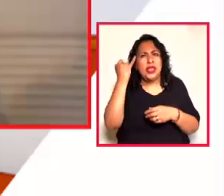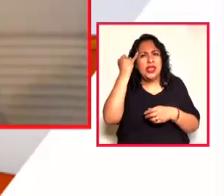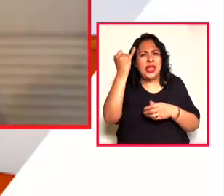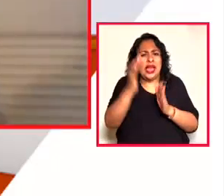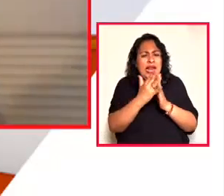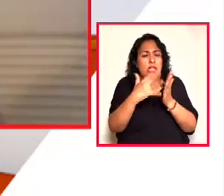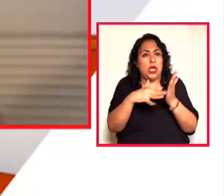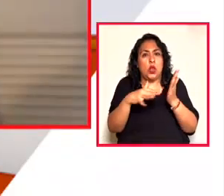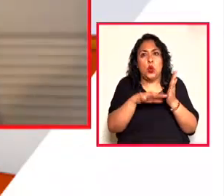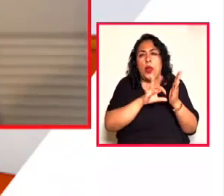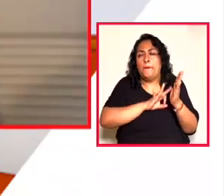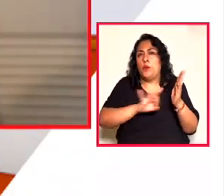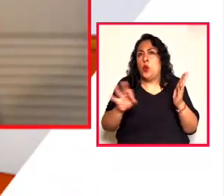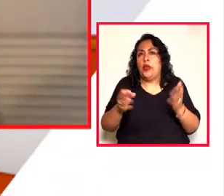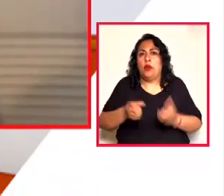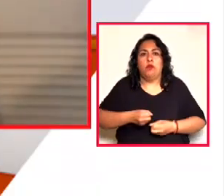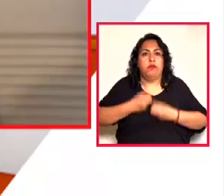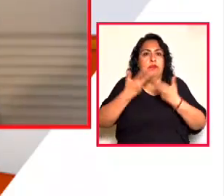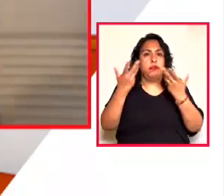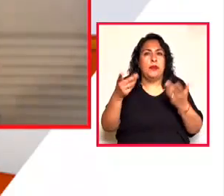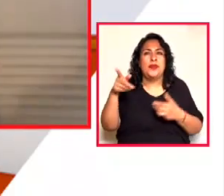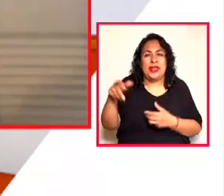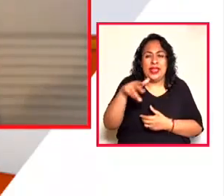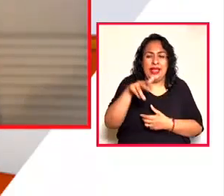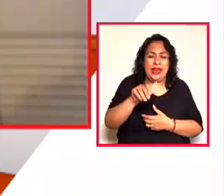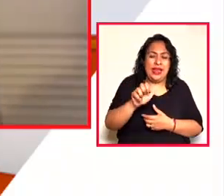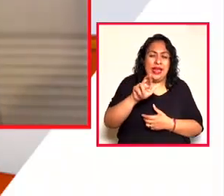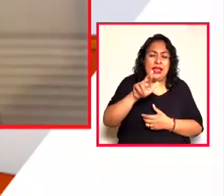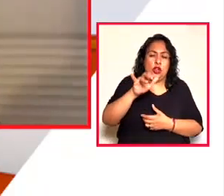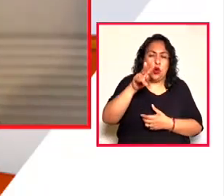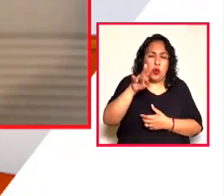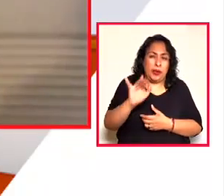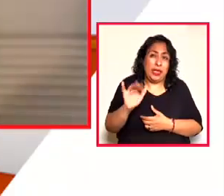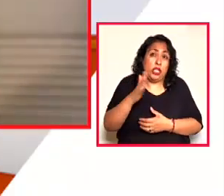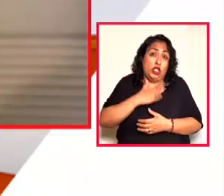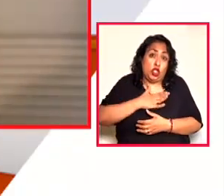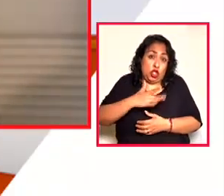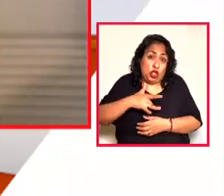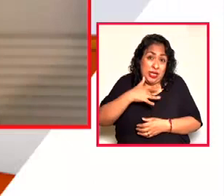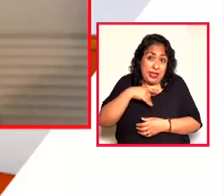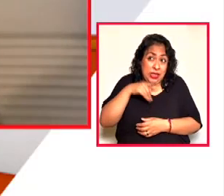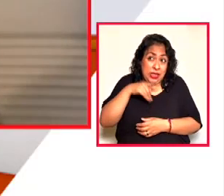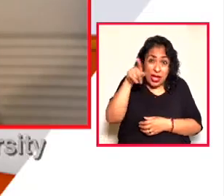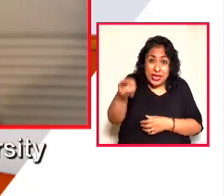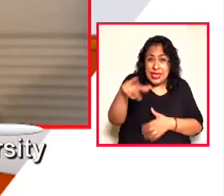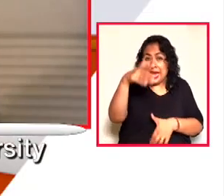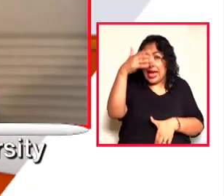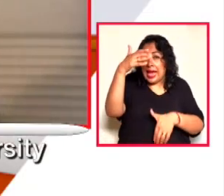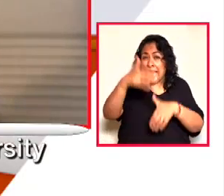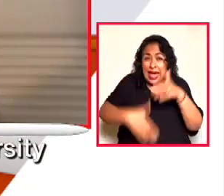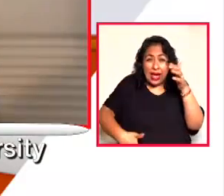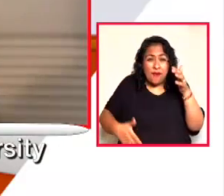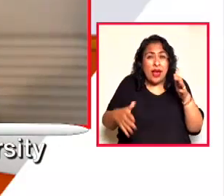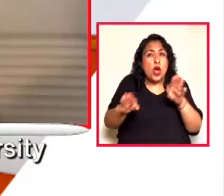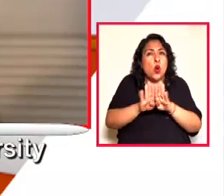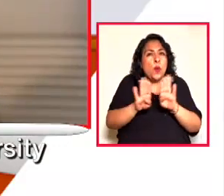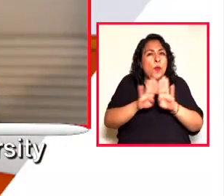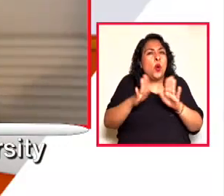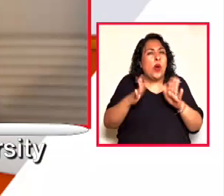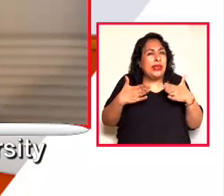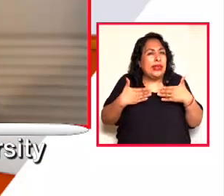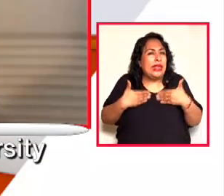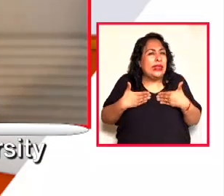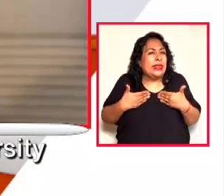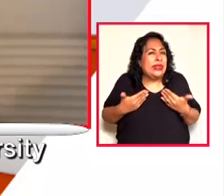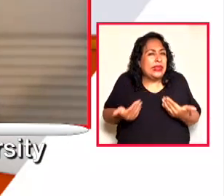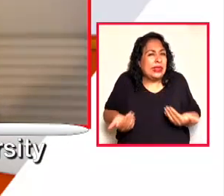fue precisamente en Nairobi donde yo siento que ahí culmina su entendimiento de lo que es